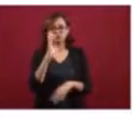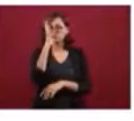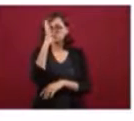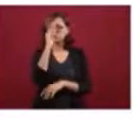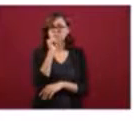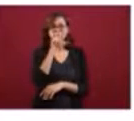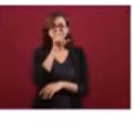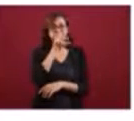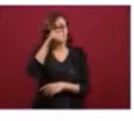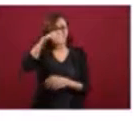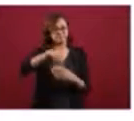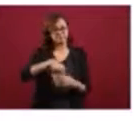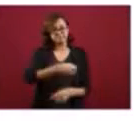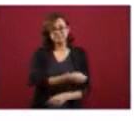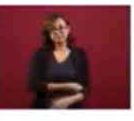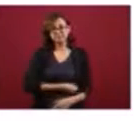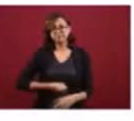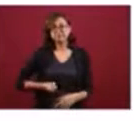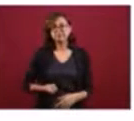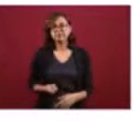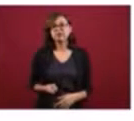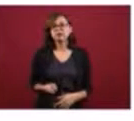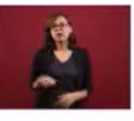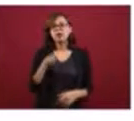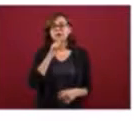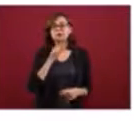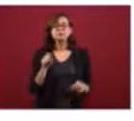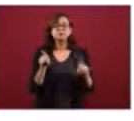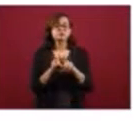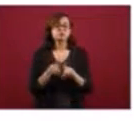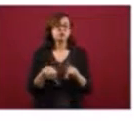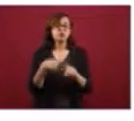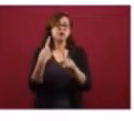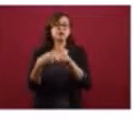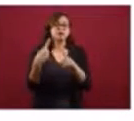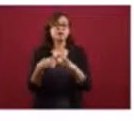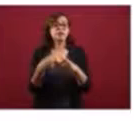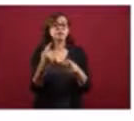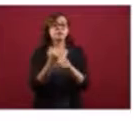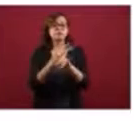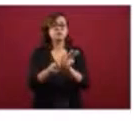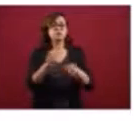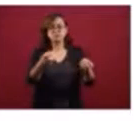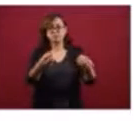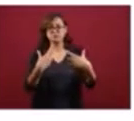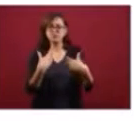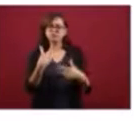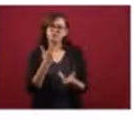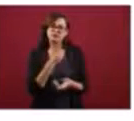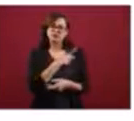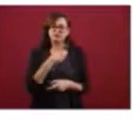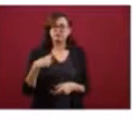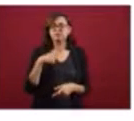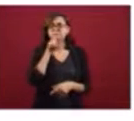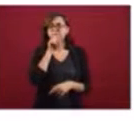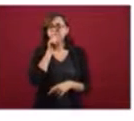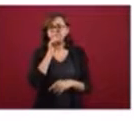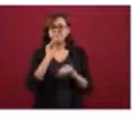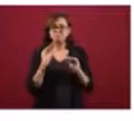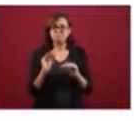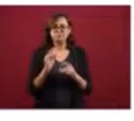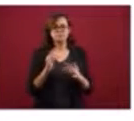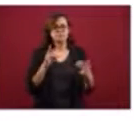cuestiones de confidencialidad, también de quién es el que está enviando la información, pero son las comunicaciones oficiales que se están enviando